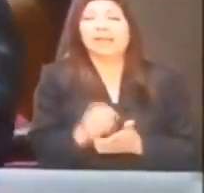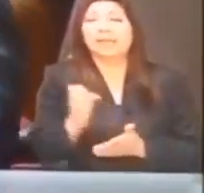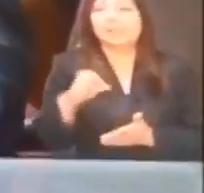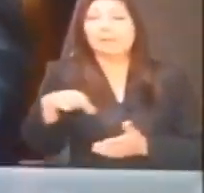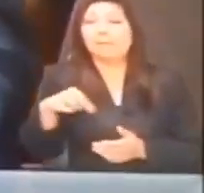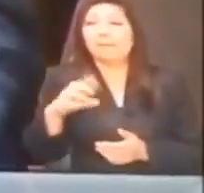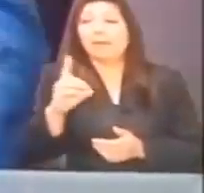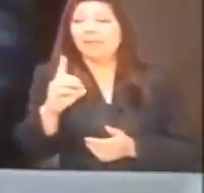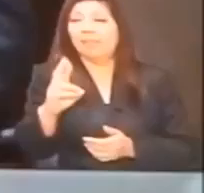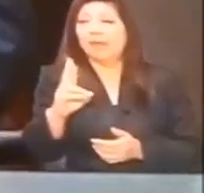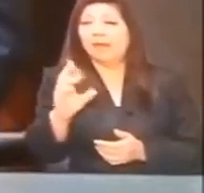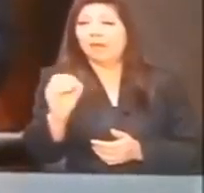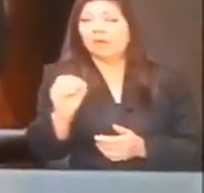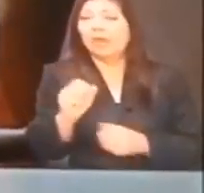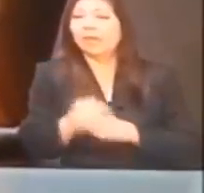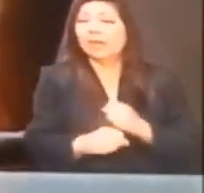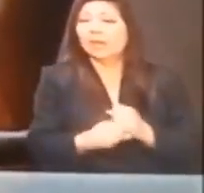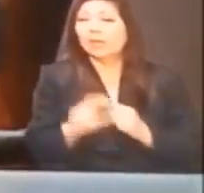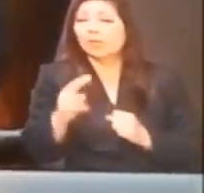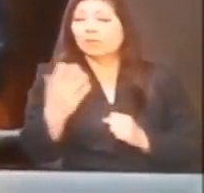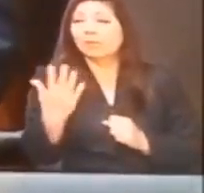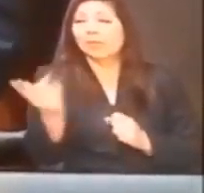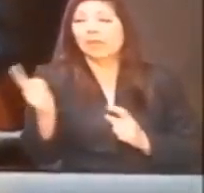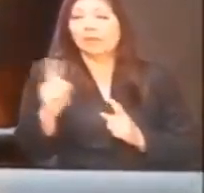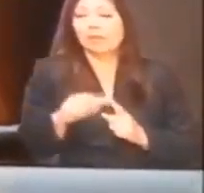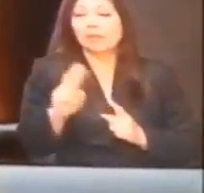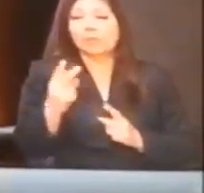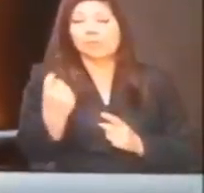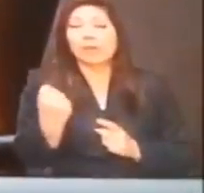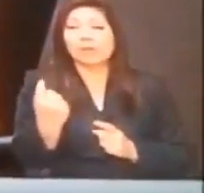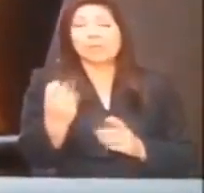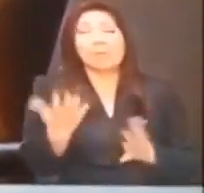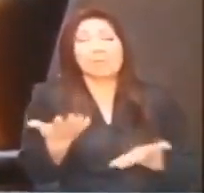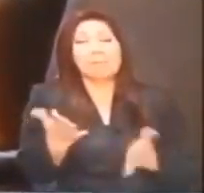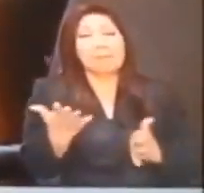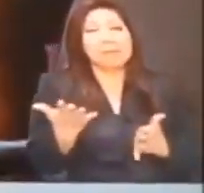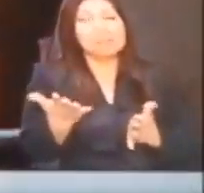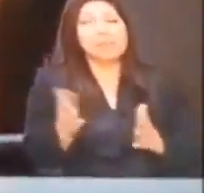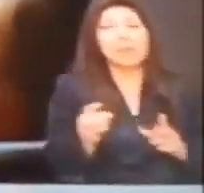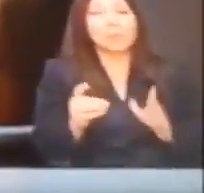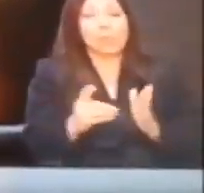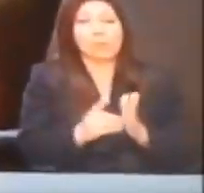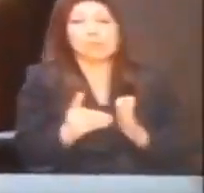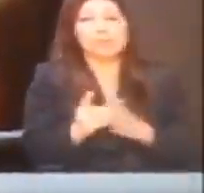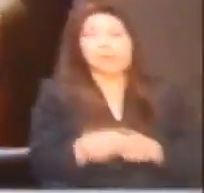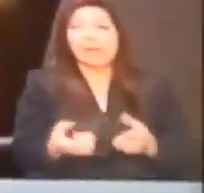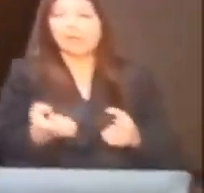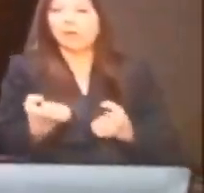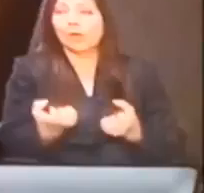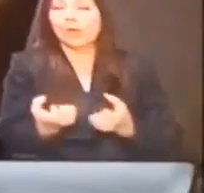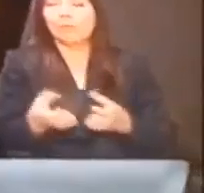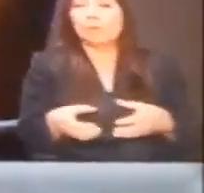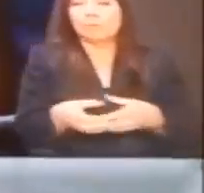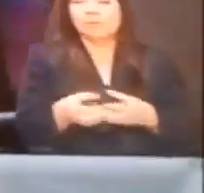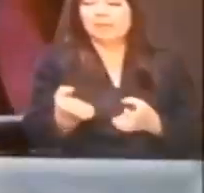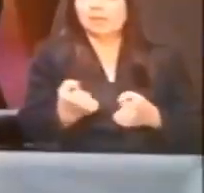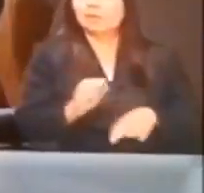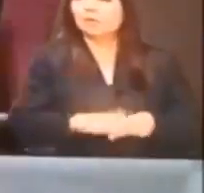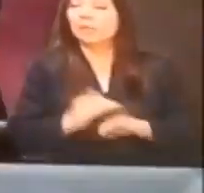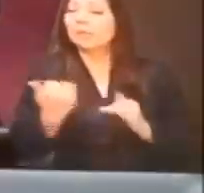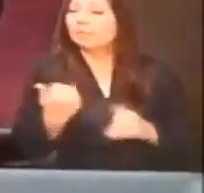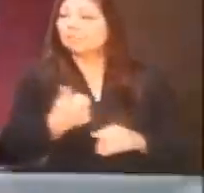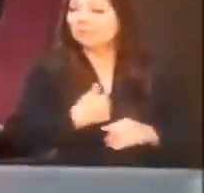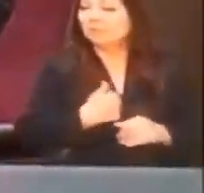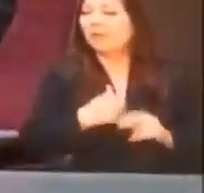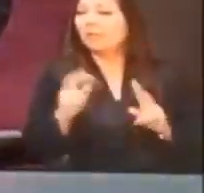en la época del 2005 al 2011 también un proyecto parecido que tuvo dictamen de la Comisión de Economía en ese entonces sobre este mismo